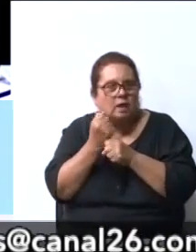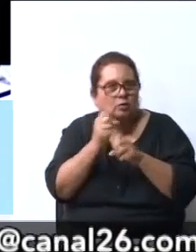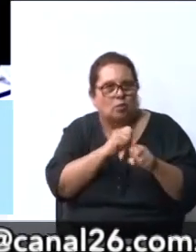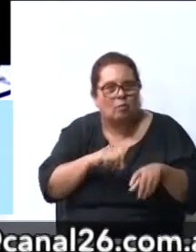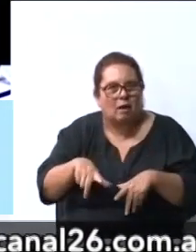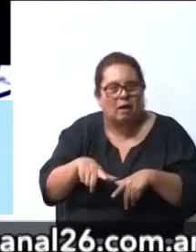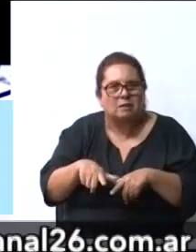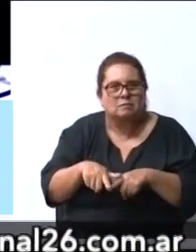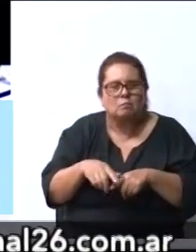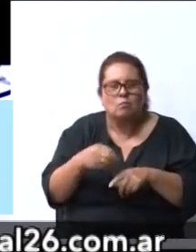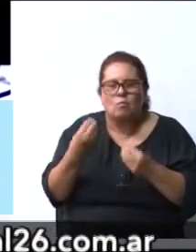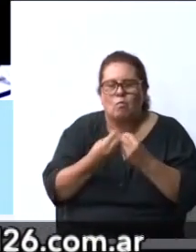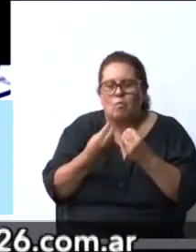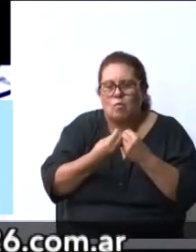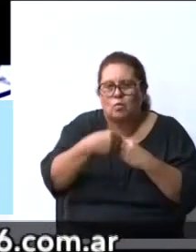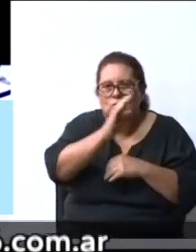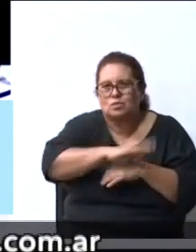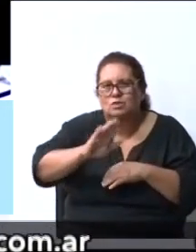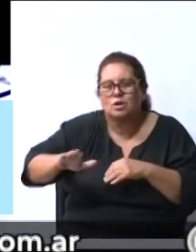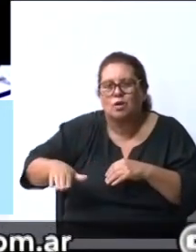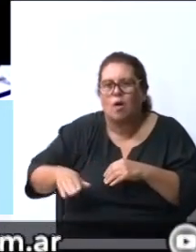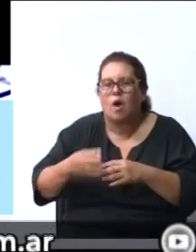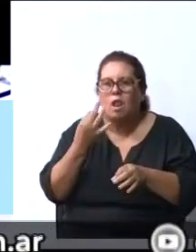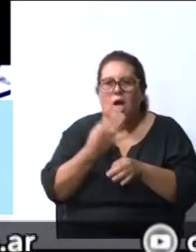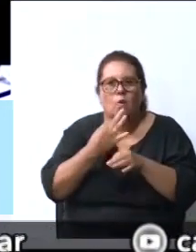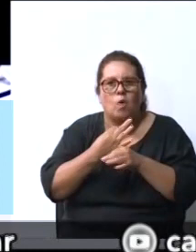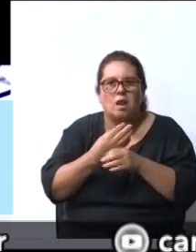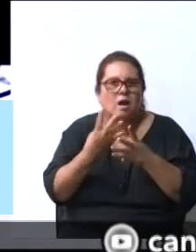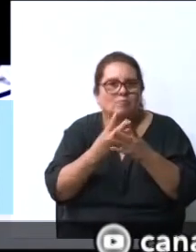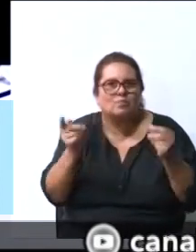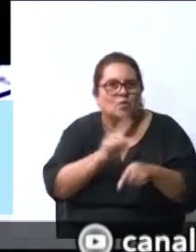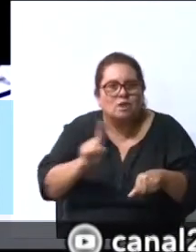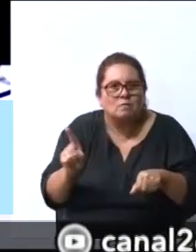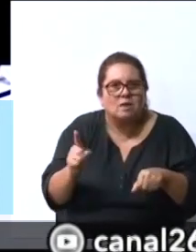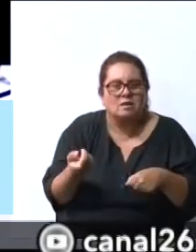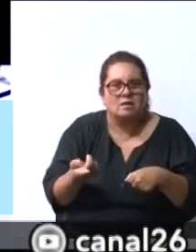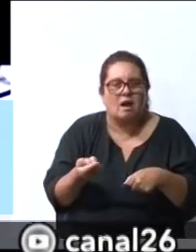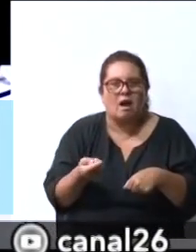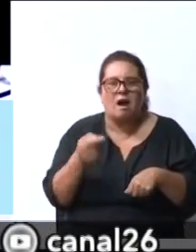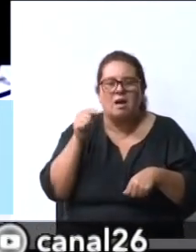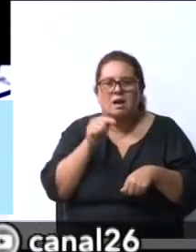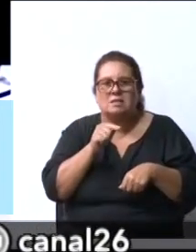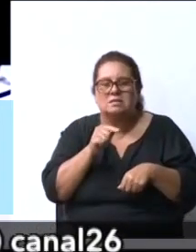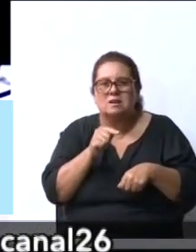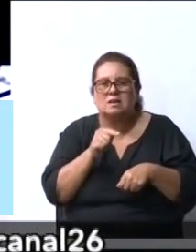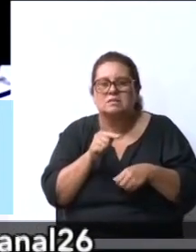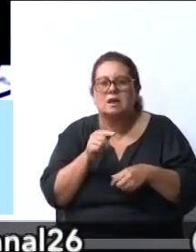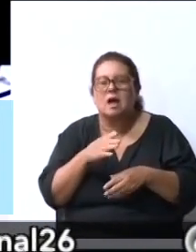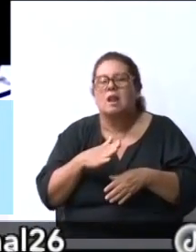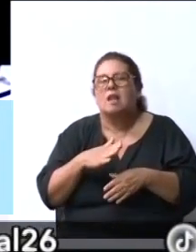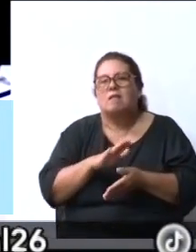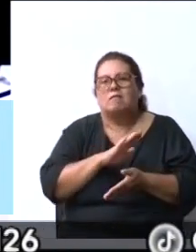Hoy siento una satisfacción profunda por la gran transformación que nos animamos a encarar